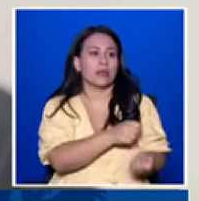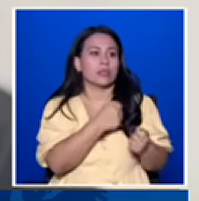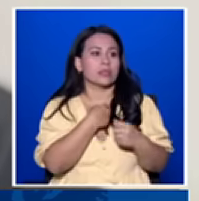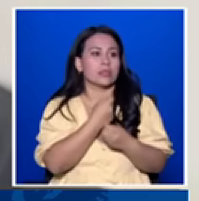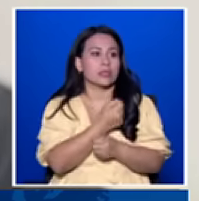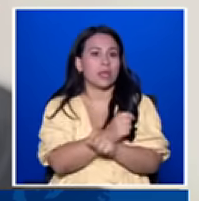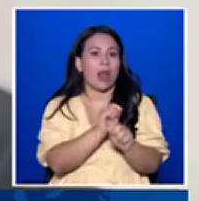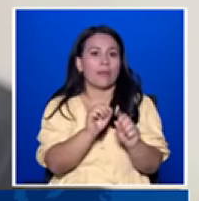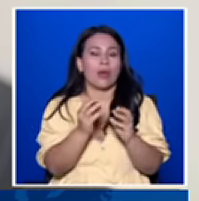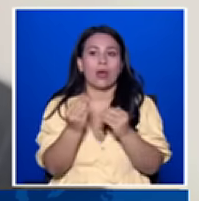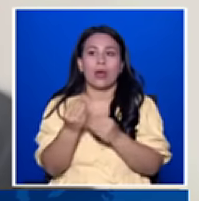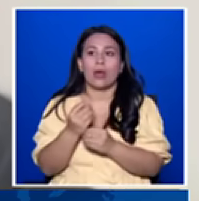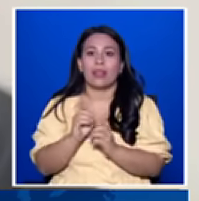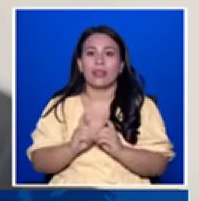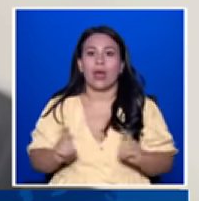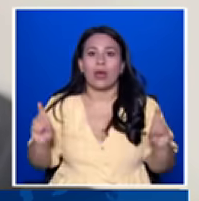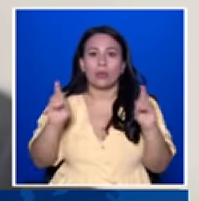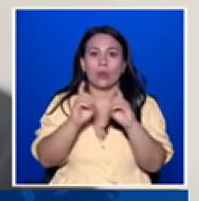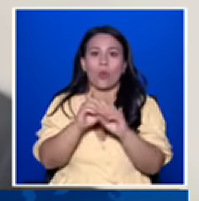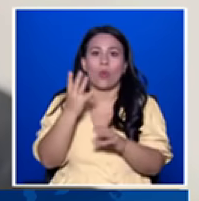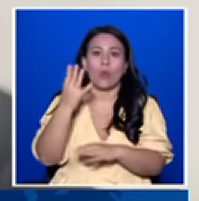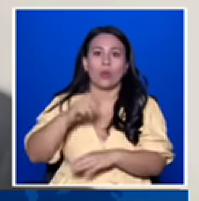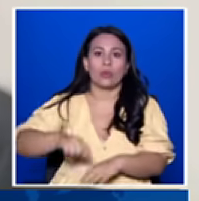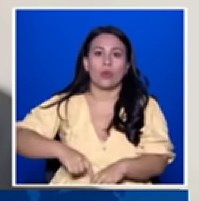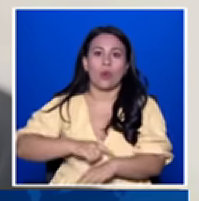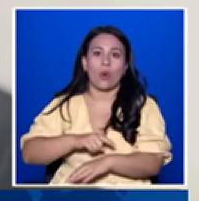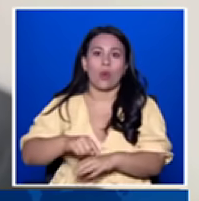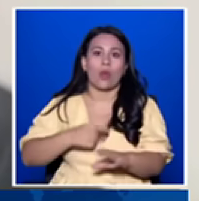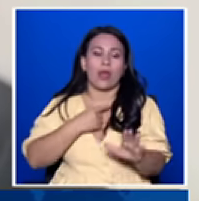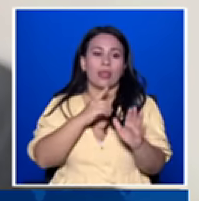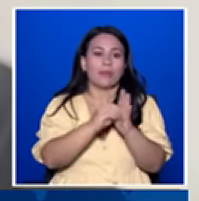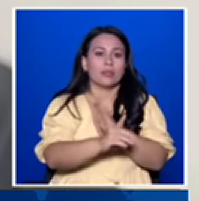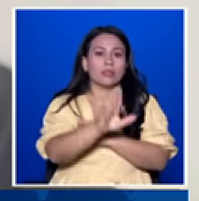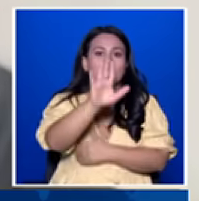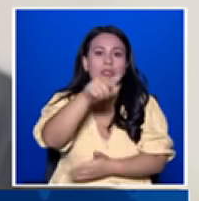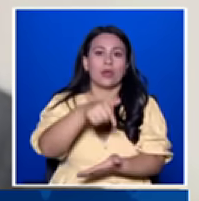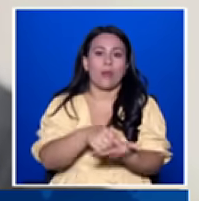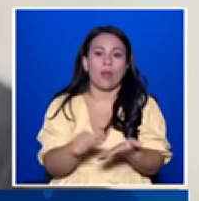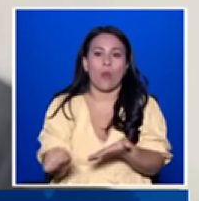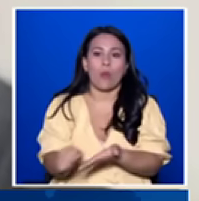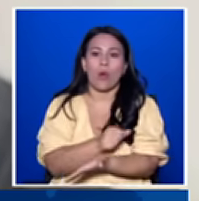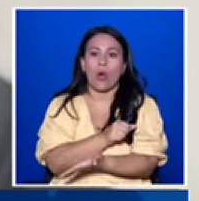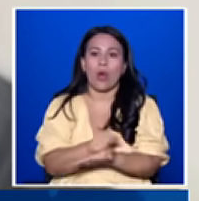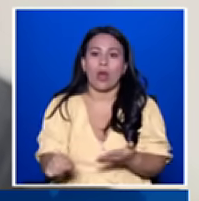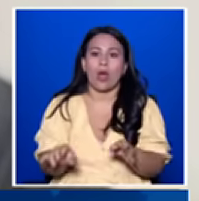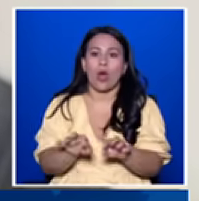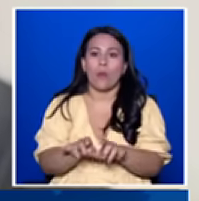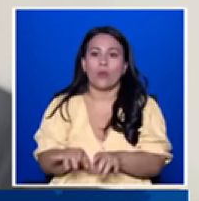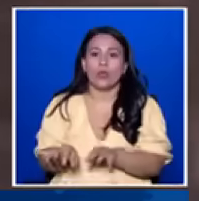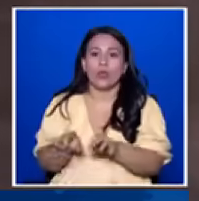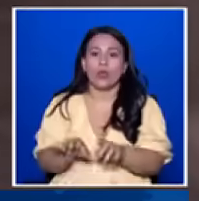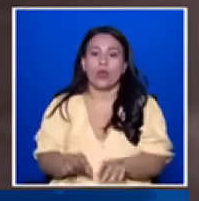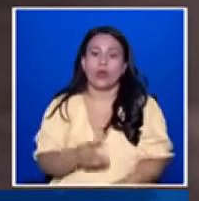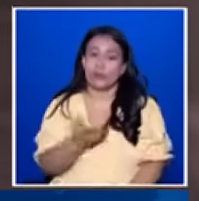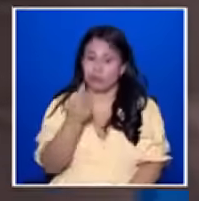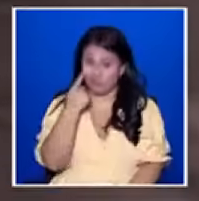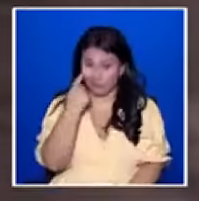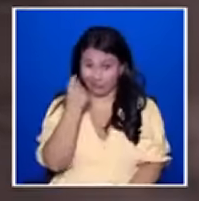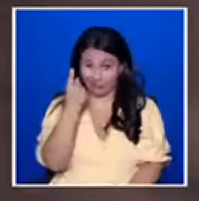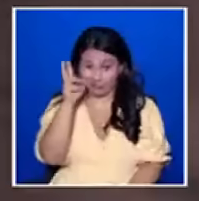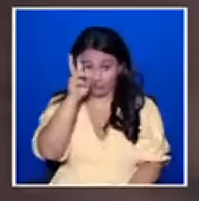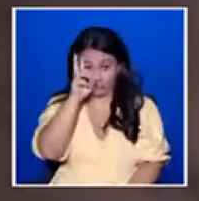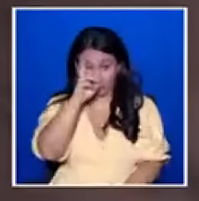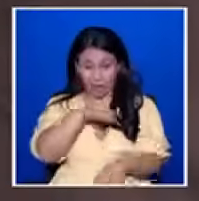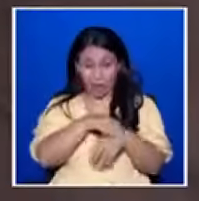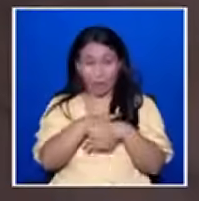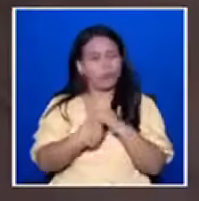información. Porque si no tienes 4 horas para depositar $5,000, o se te borra toda la información de la computadora. Expertos